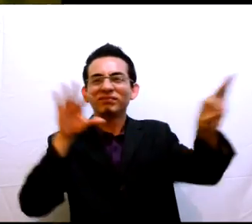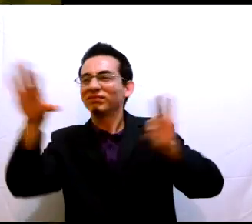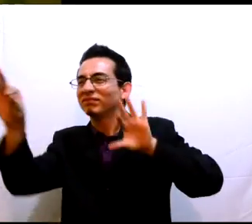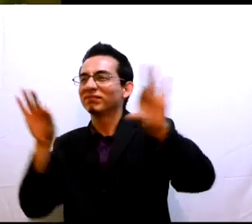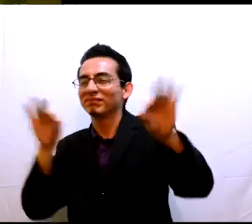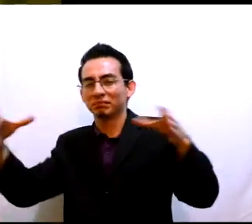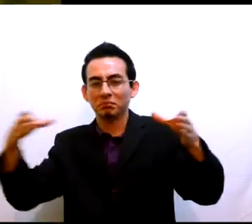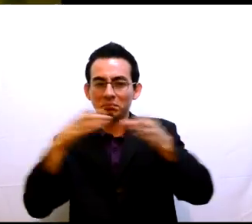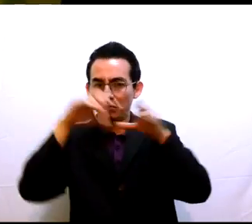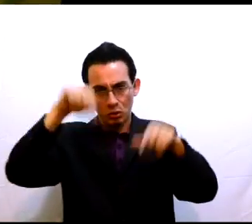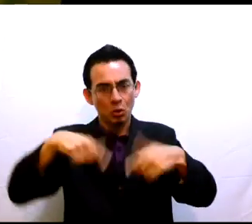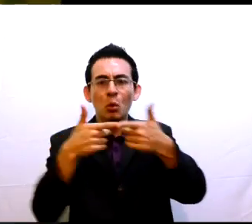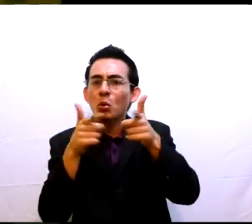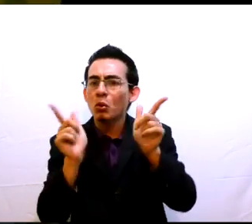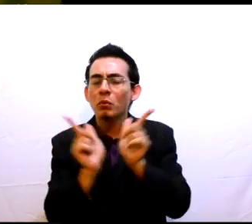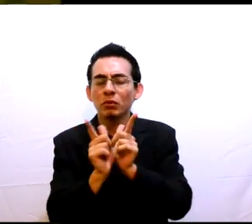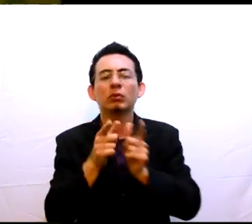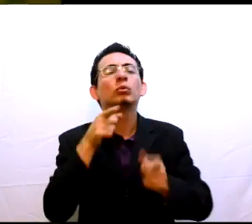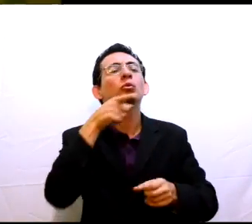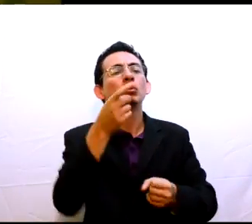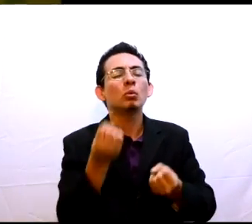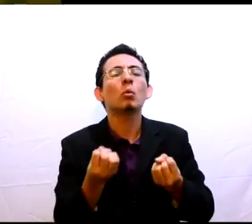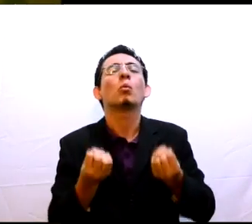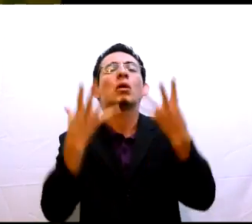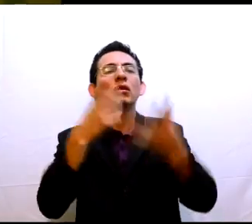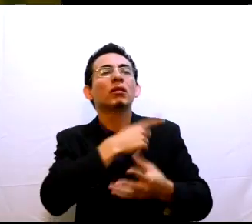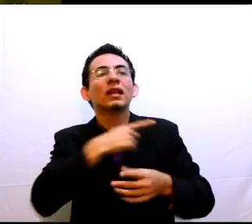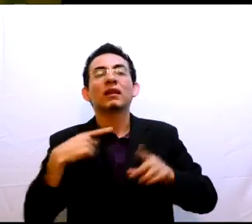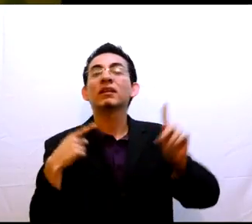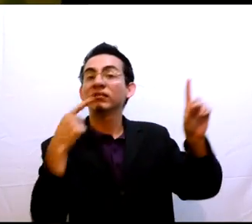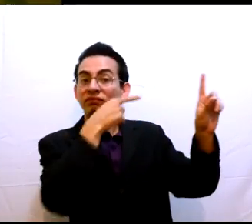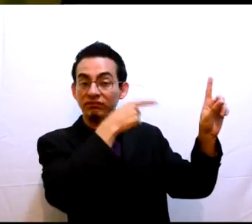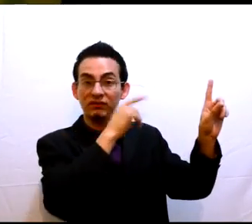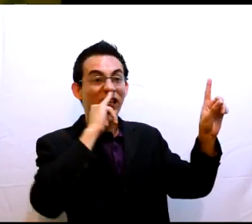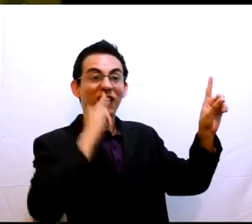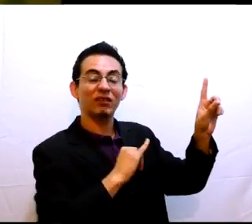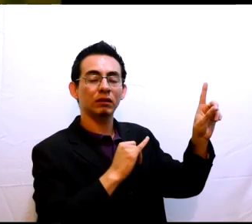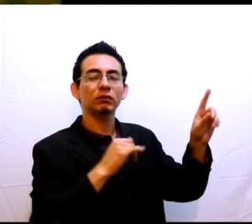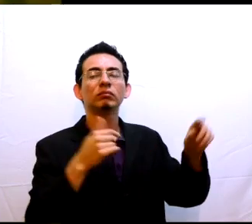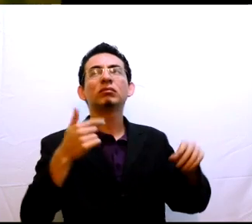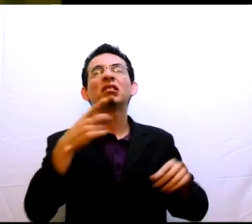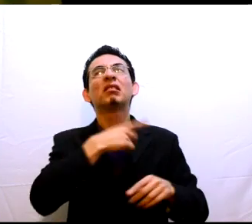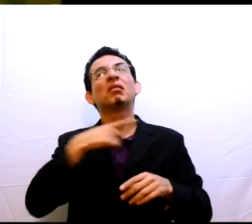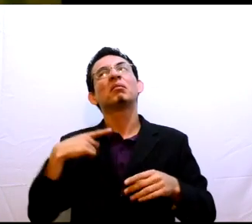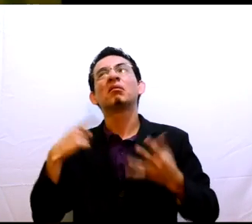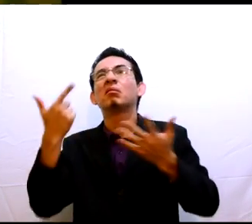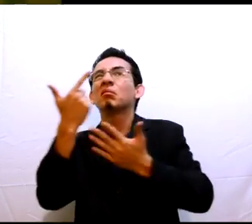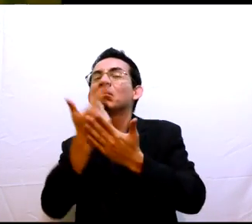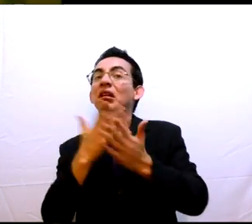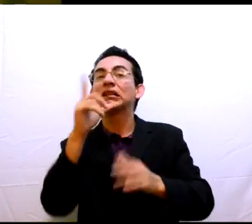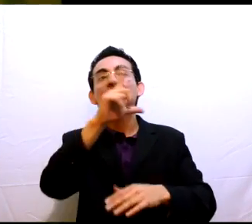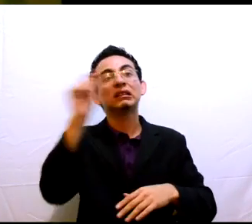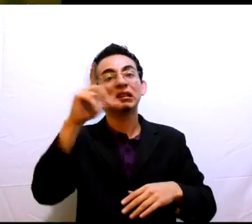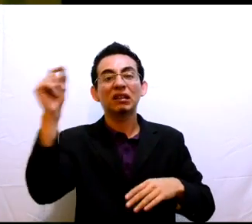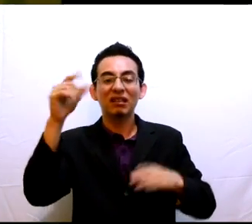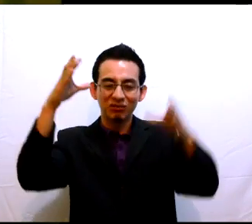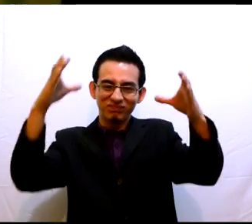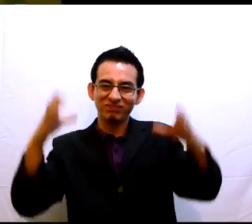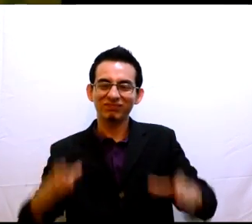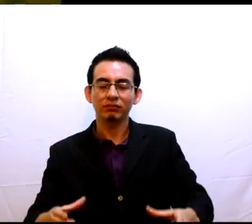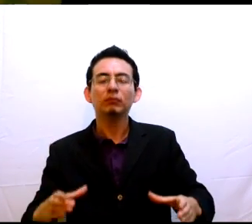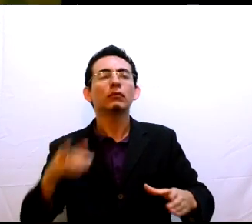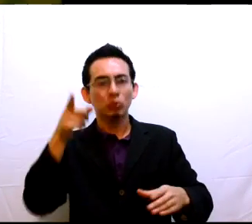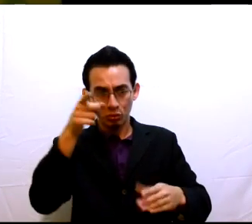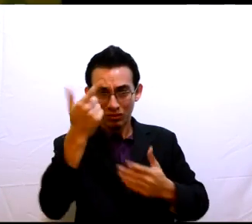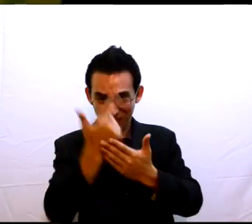dijo el primero cuánto debes a mi amo él dijo cien barriles de aceite y le dijo toma